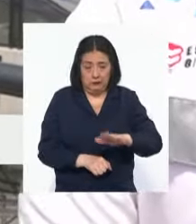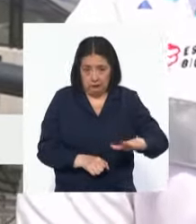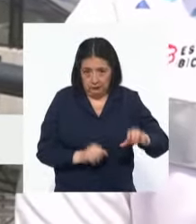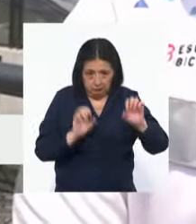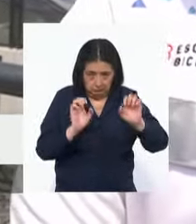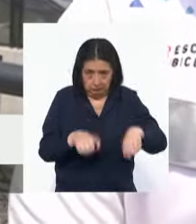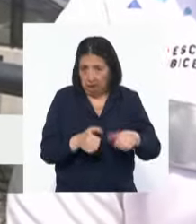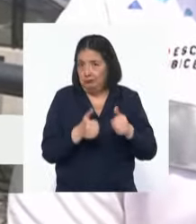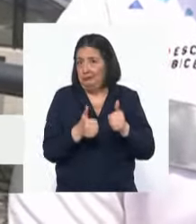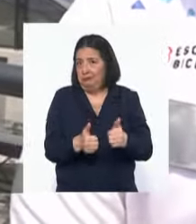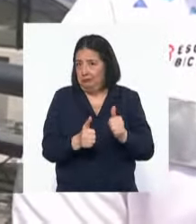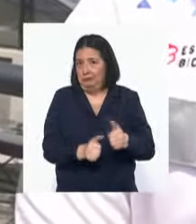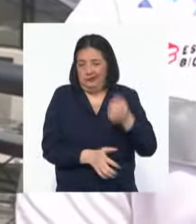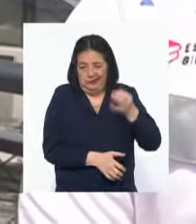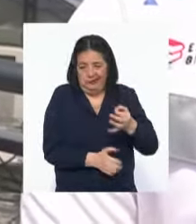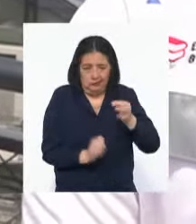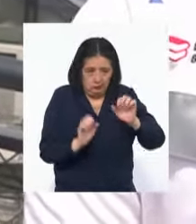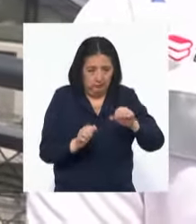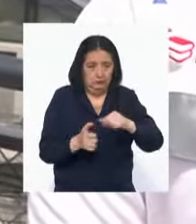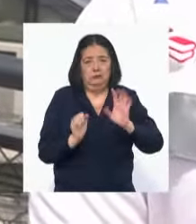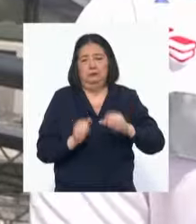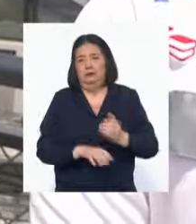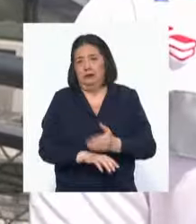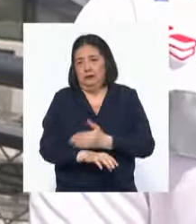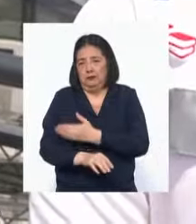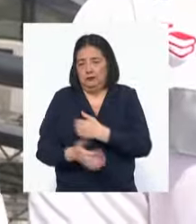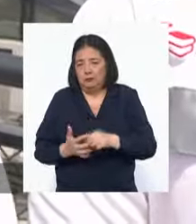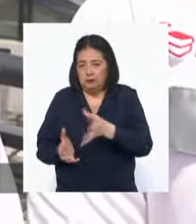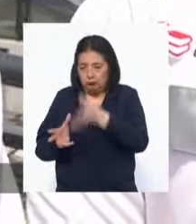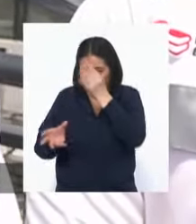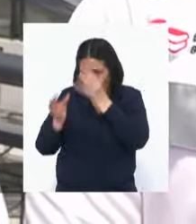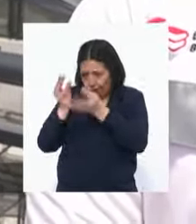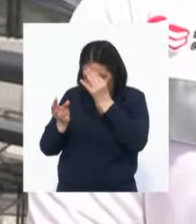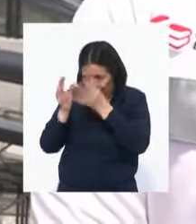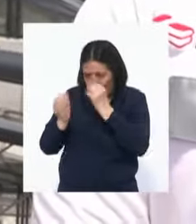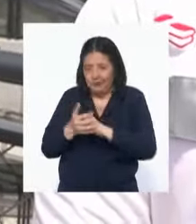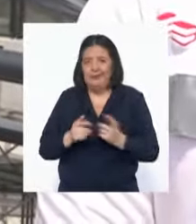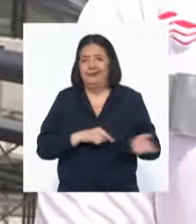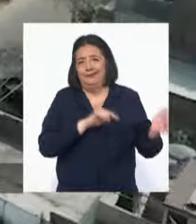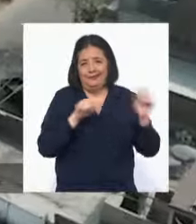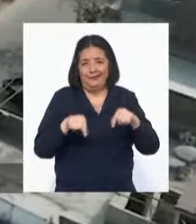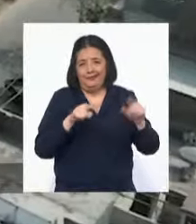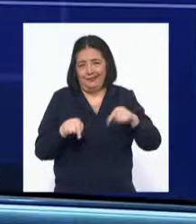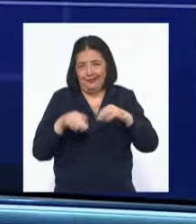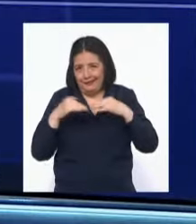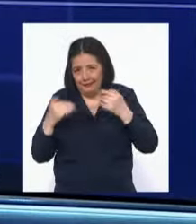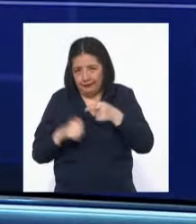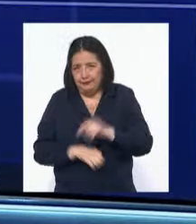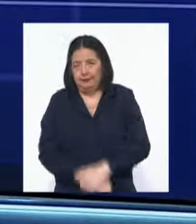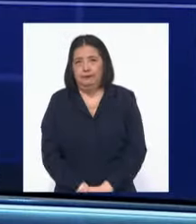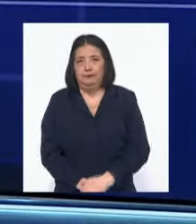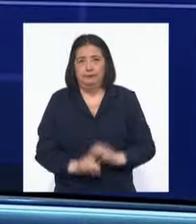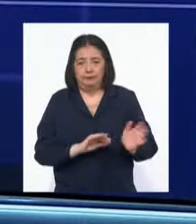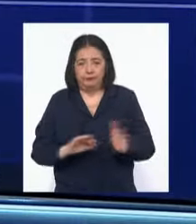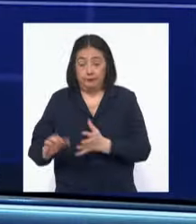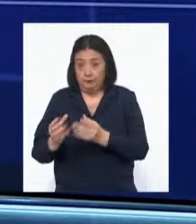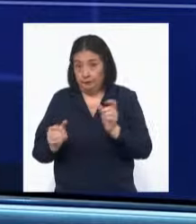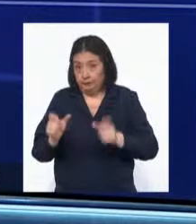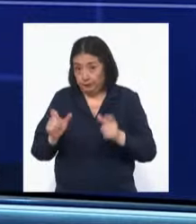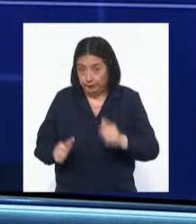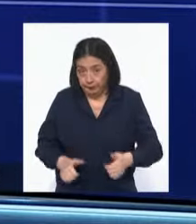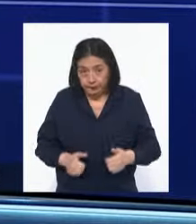estén en condiciones de calidad para poder mejorar sus aprendizajes y venir además con mucho más alegría a los colegios. Decenas de vecinos